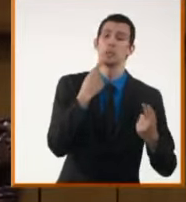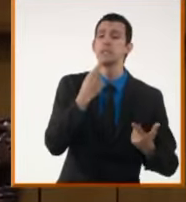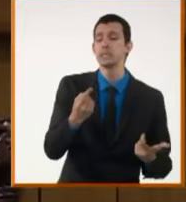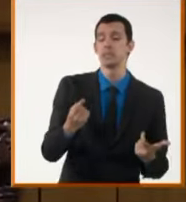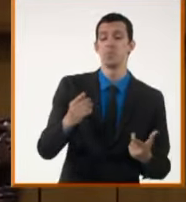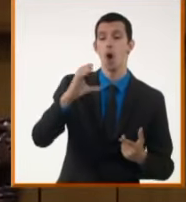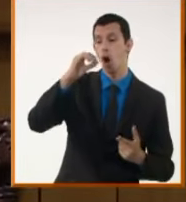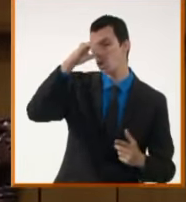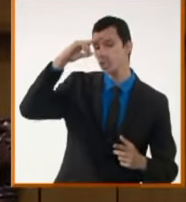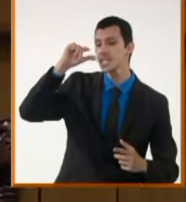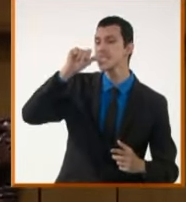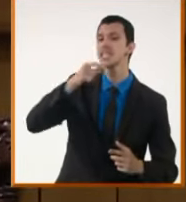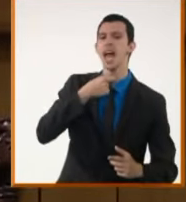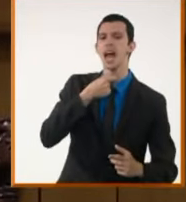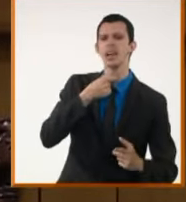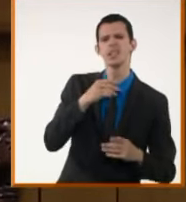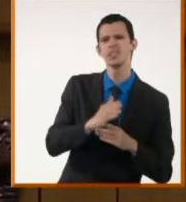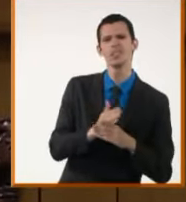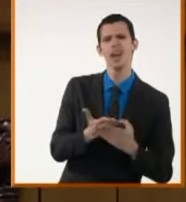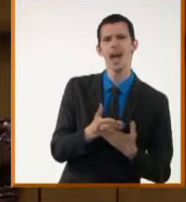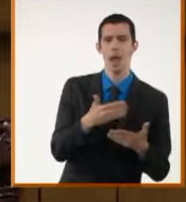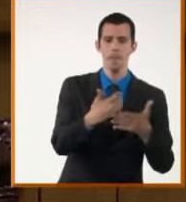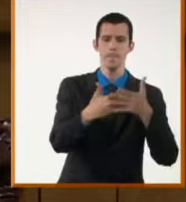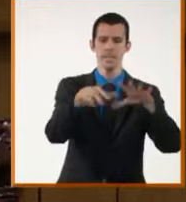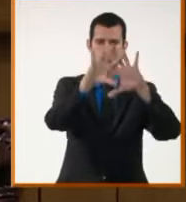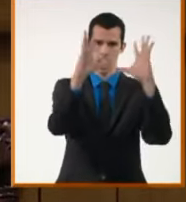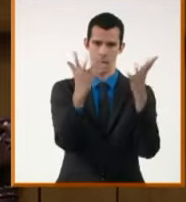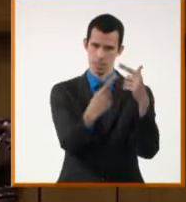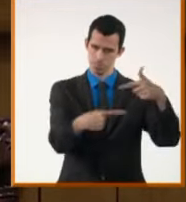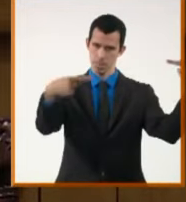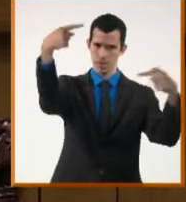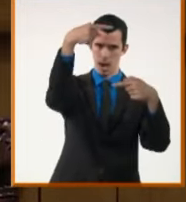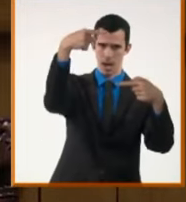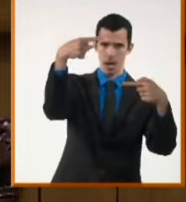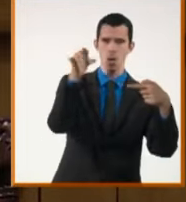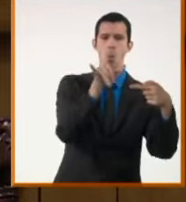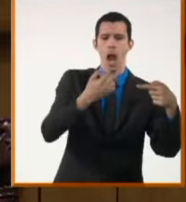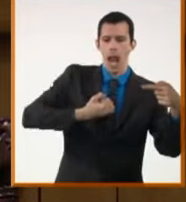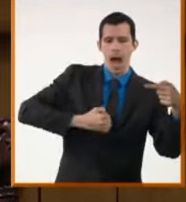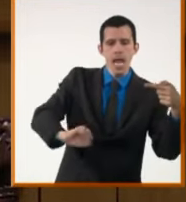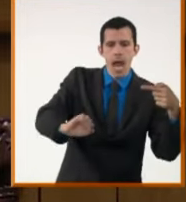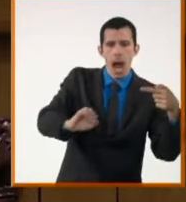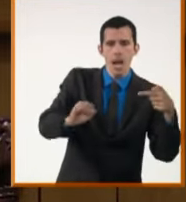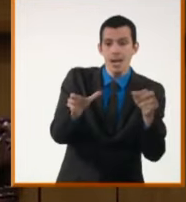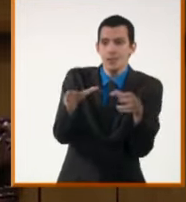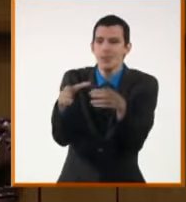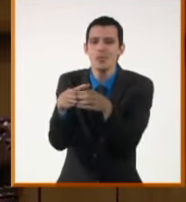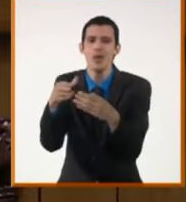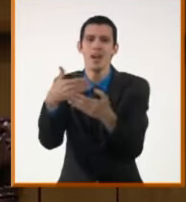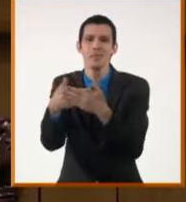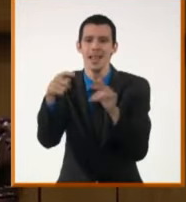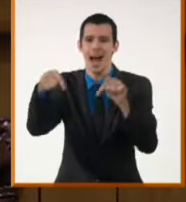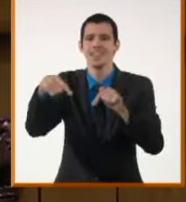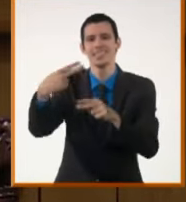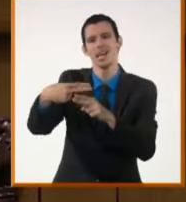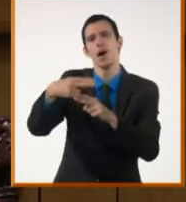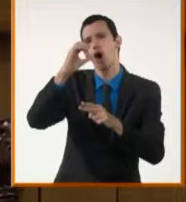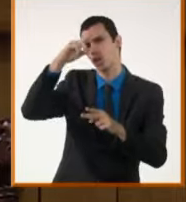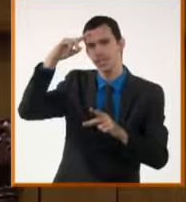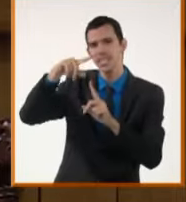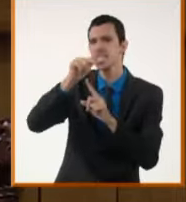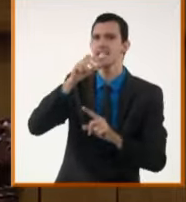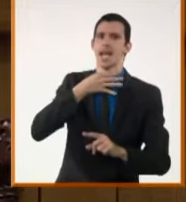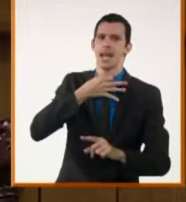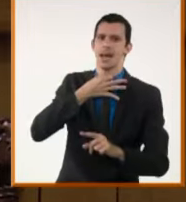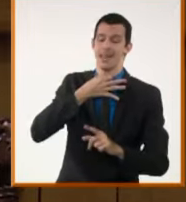Nosotros decimos que no, tal vez alguna SOCE. Pero hasta los capitalistas, hasta los grandes holdings, tienen